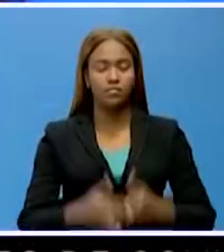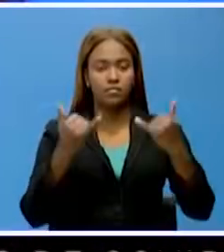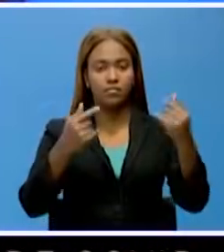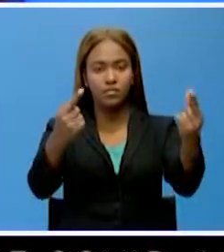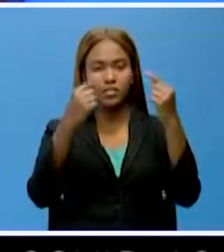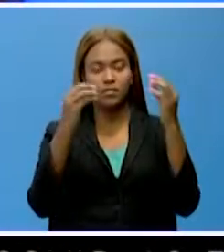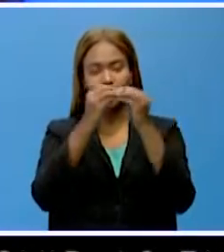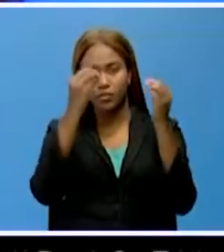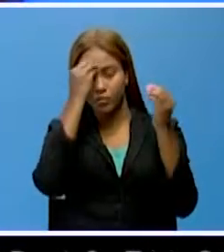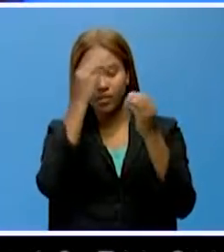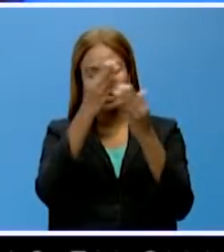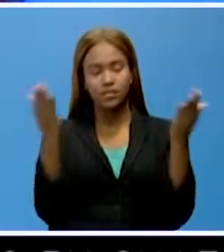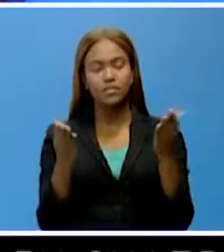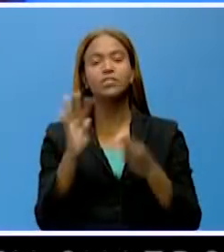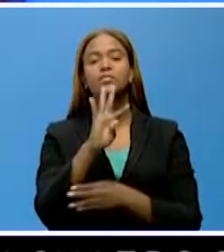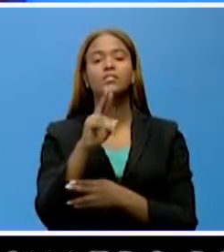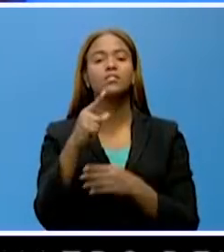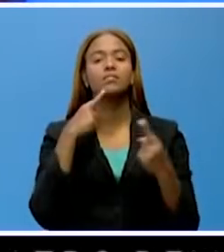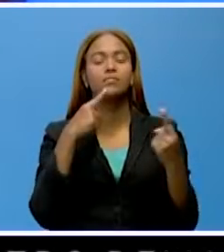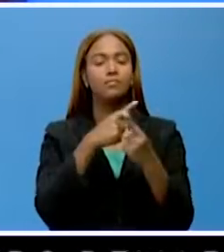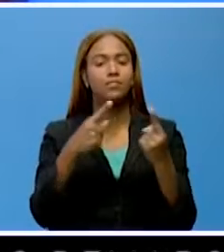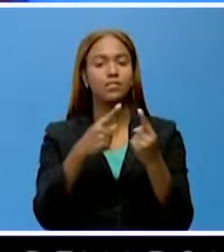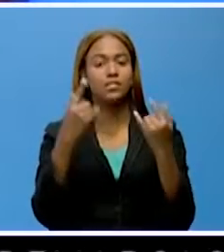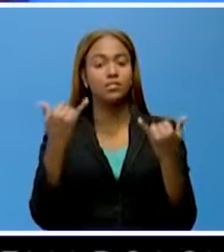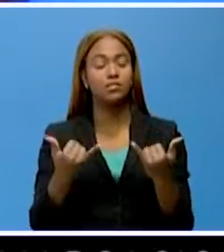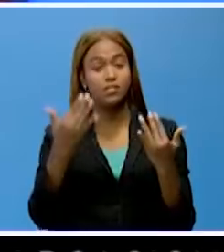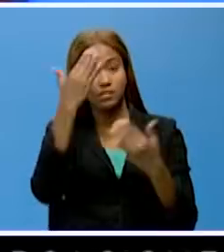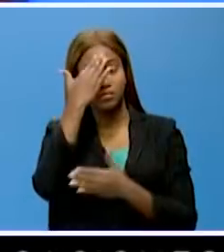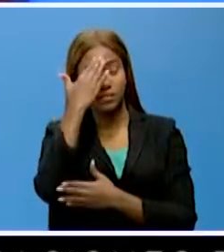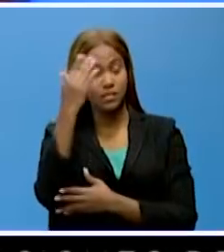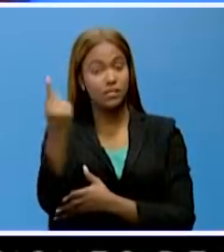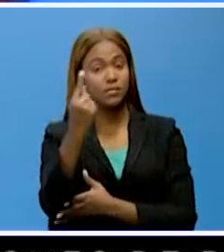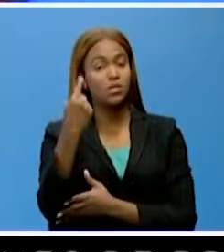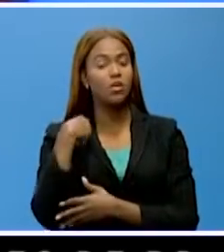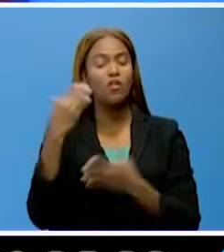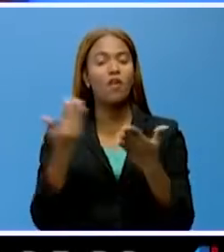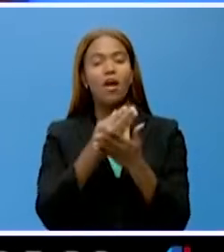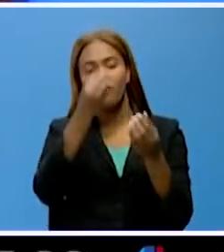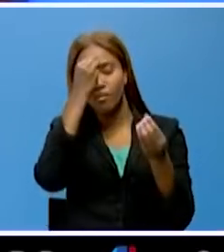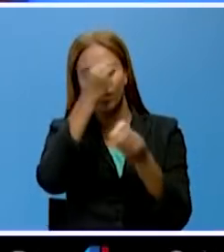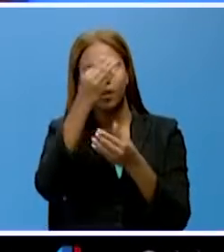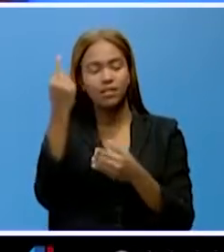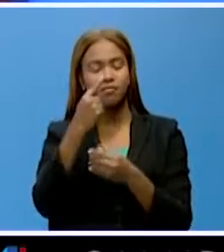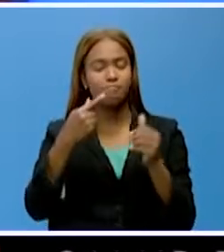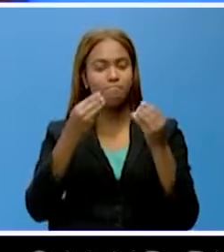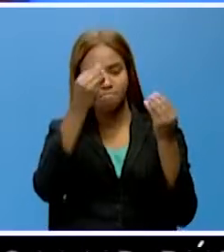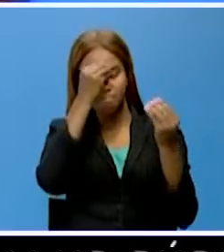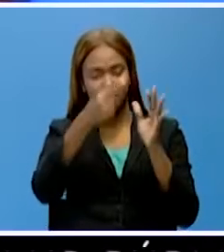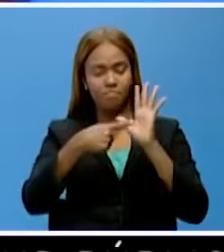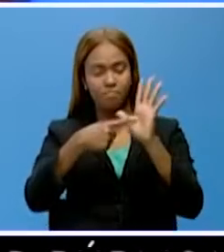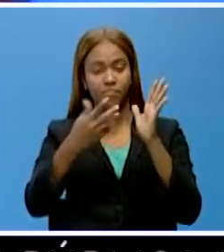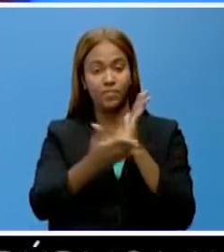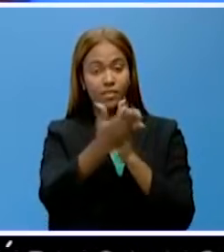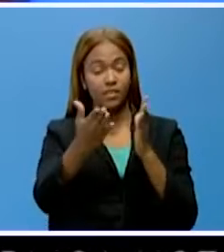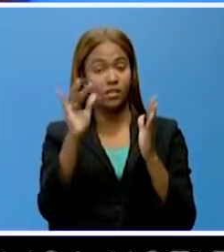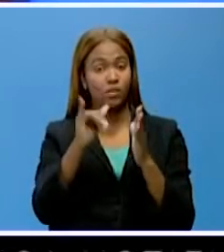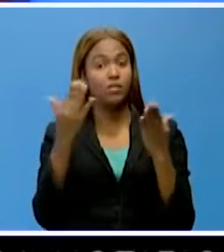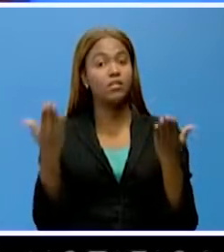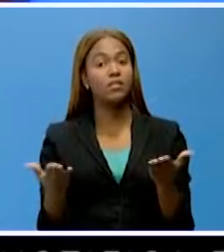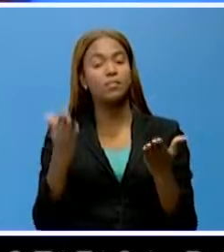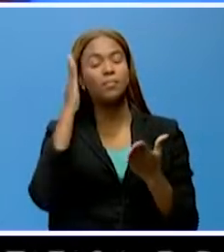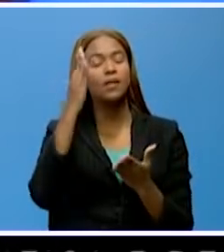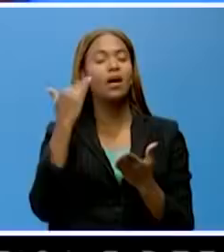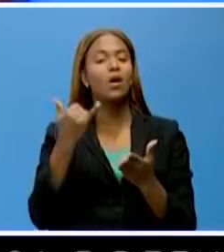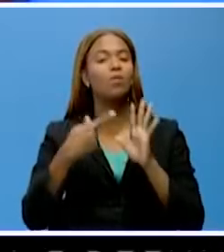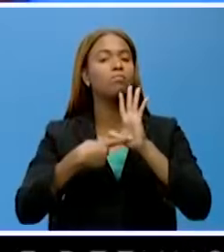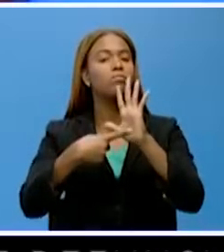Estamos de vuelta junto a ustedes acá en 4RD Noticias. Ustedes saben que, como siempre, nuevas noticias e informaciones continúan acompañándonos y, por supuesto,